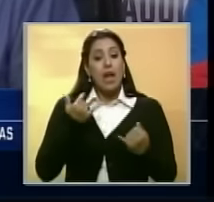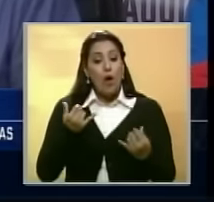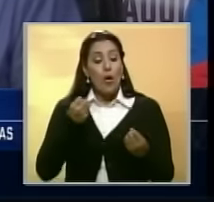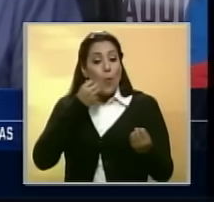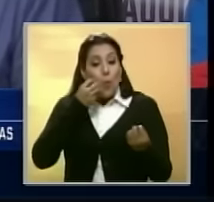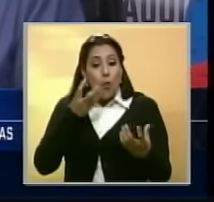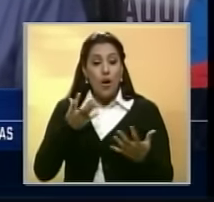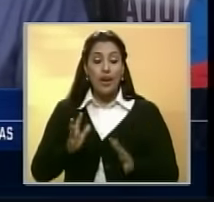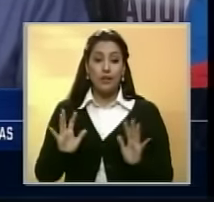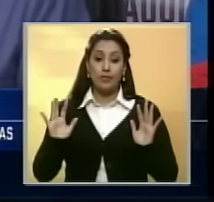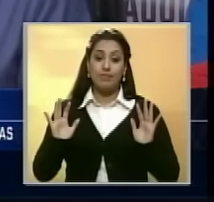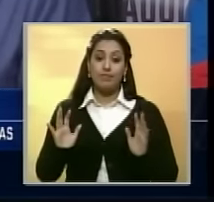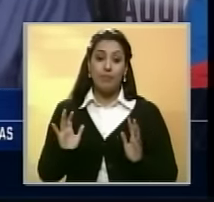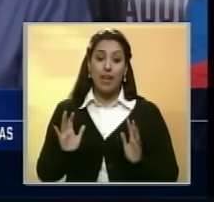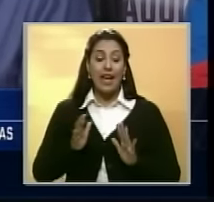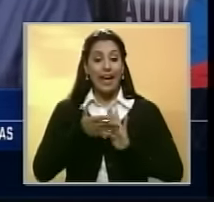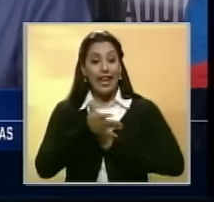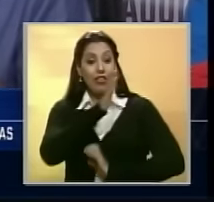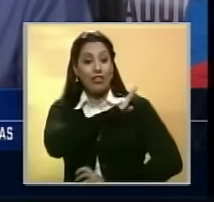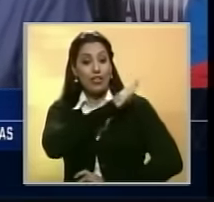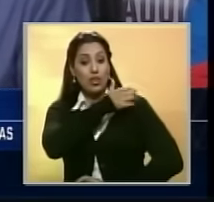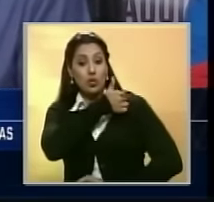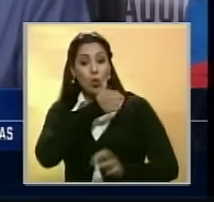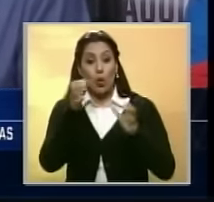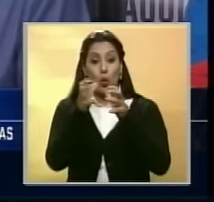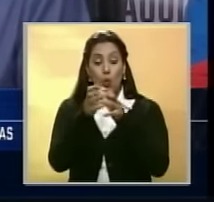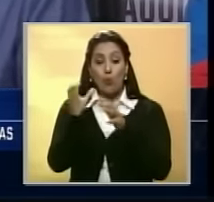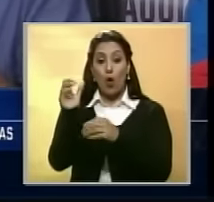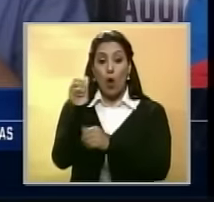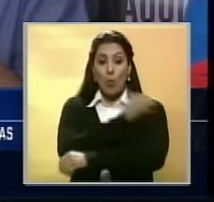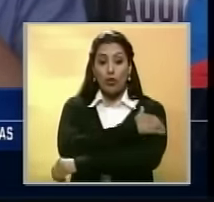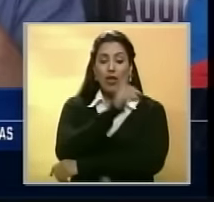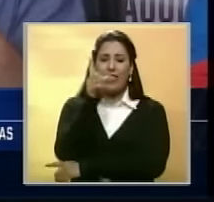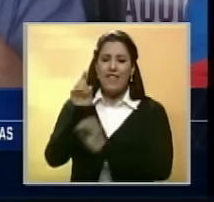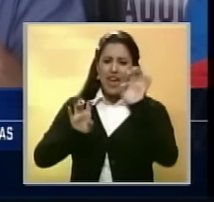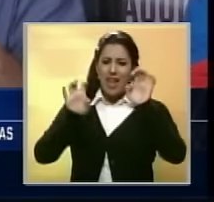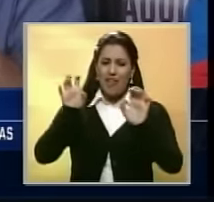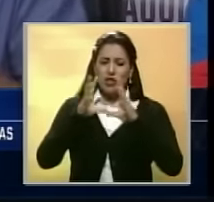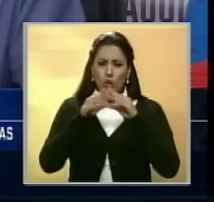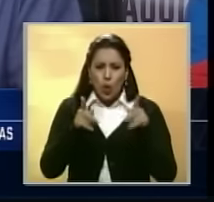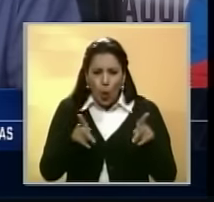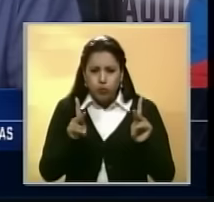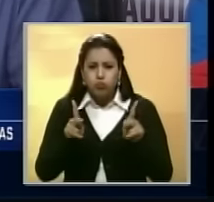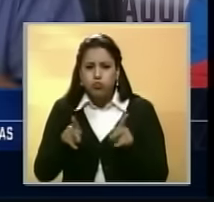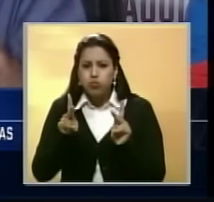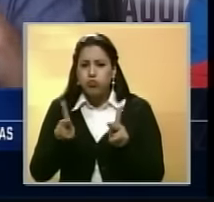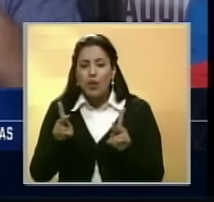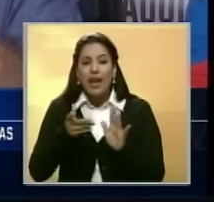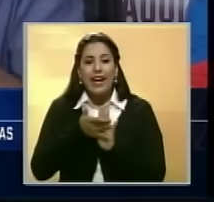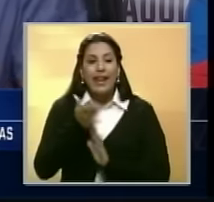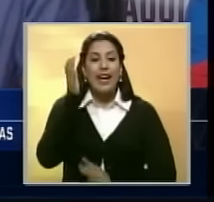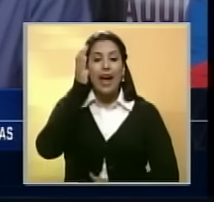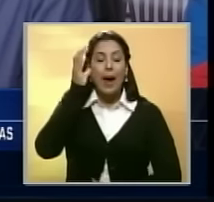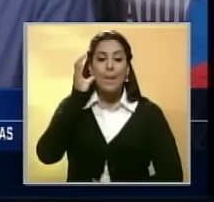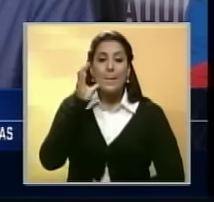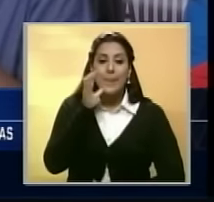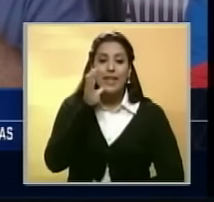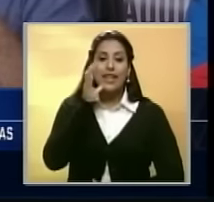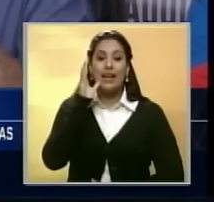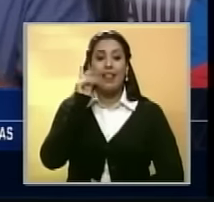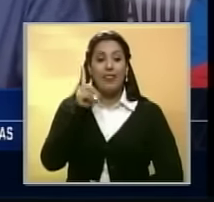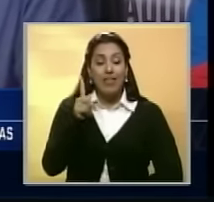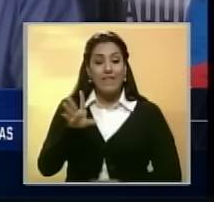bueno que la directiva de la derecha evaluara que en todas las oportunidades que el señor Capriles